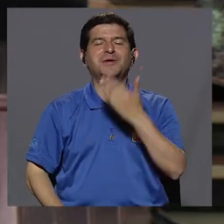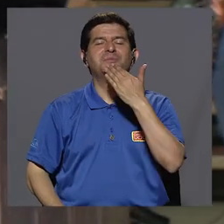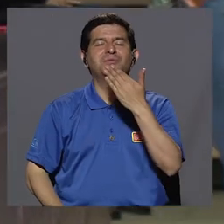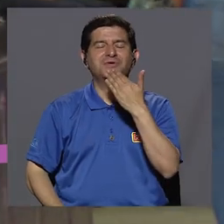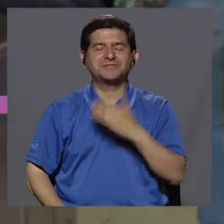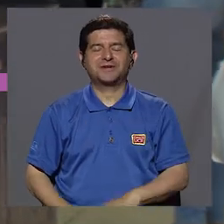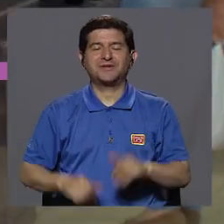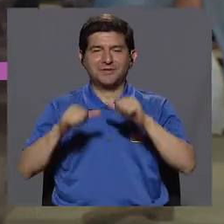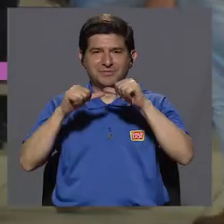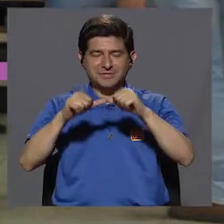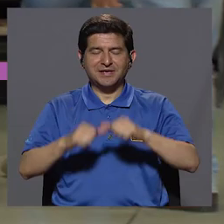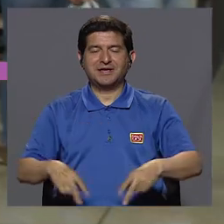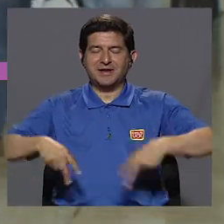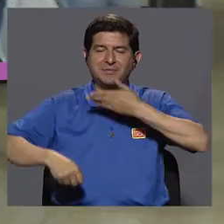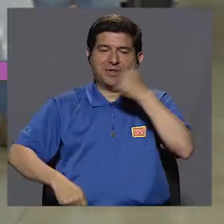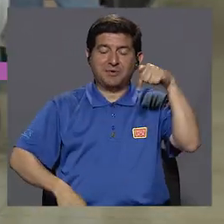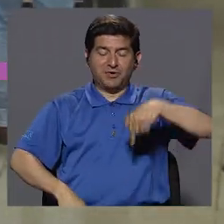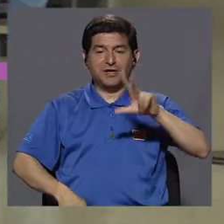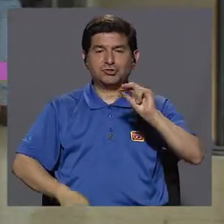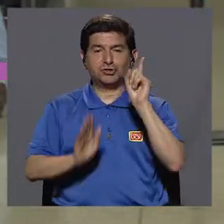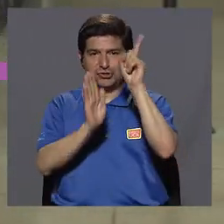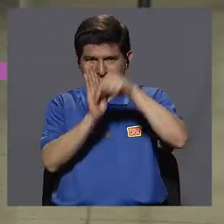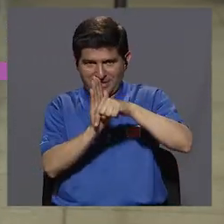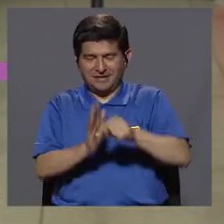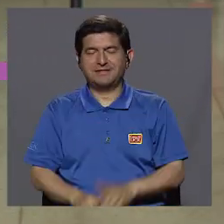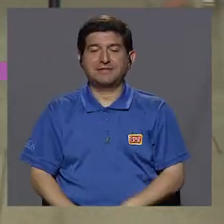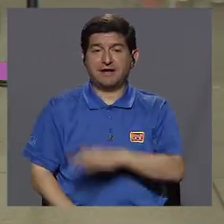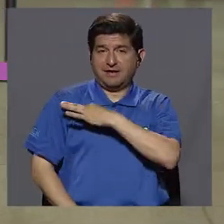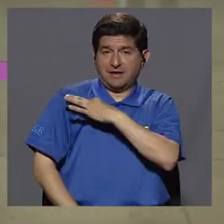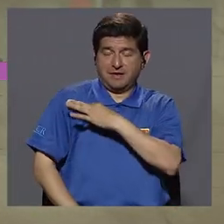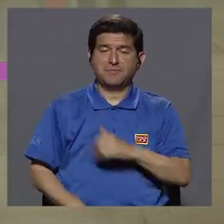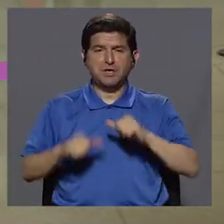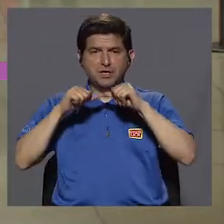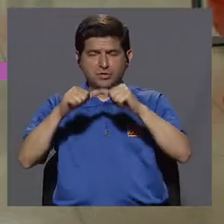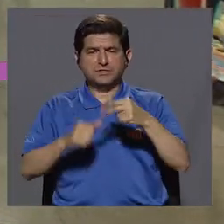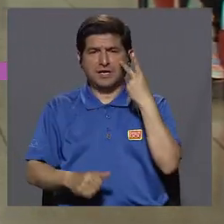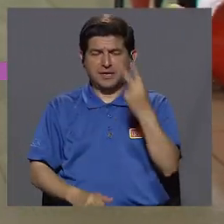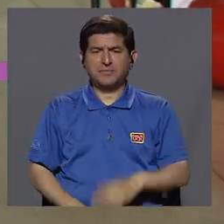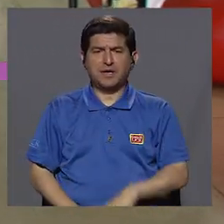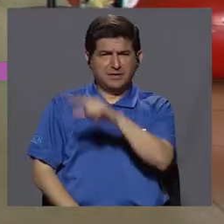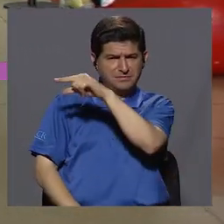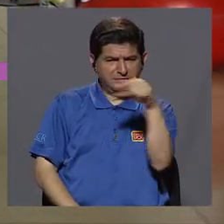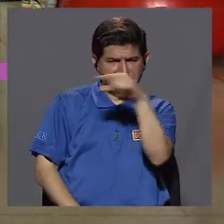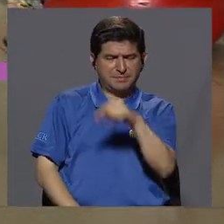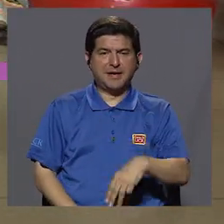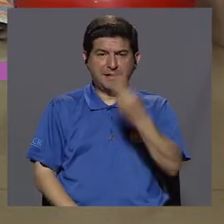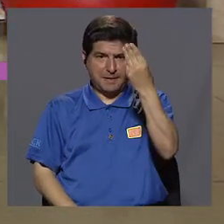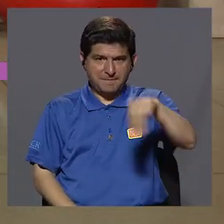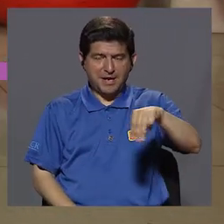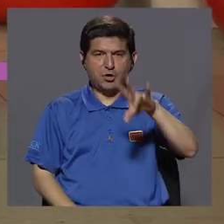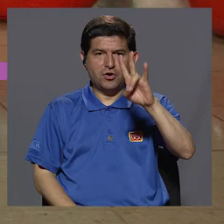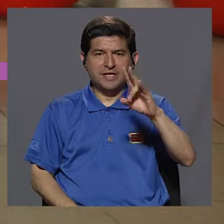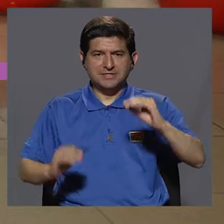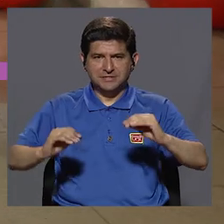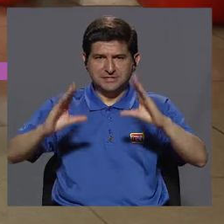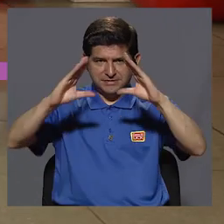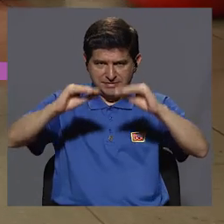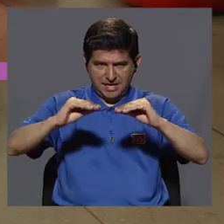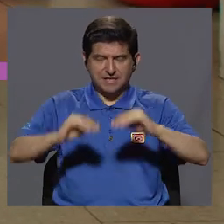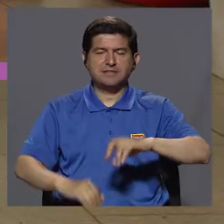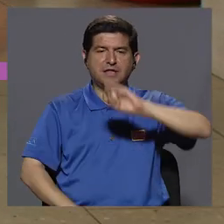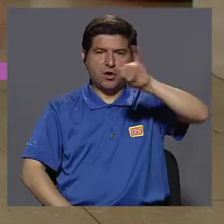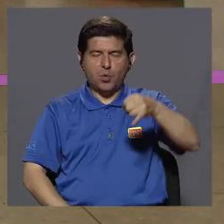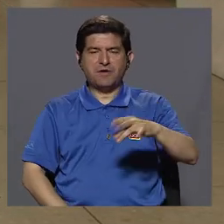gracias por estar con nosotros en vivir mejor durante esta media hora le invito a que continúe viéndonos todas las semanas los miércoles a las 7 de la noche